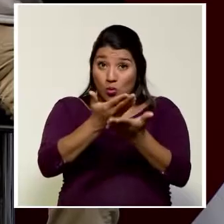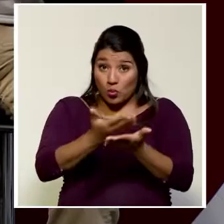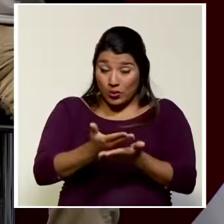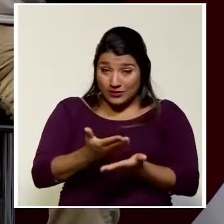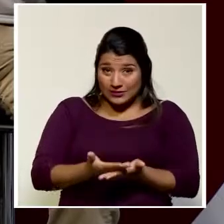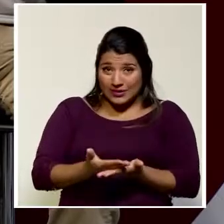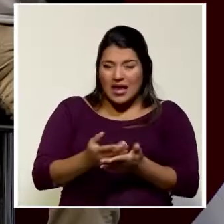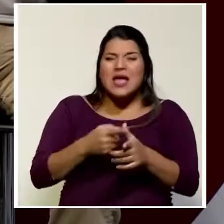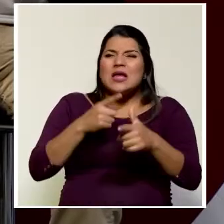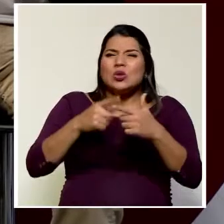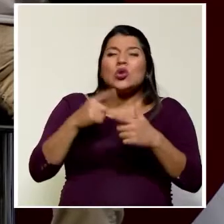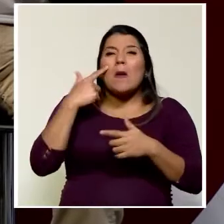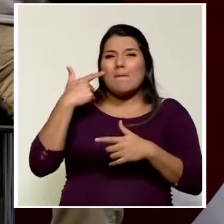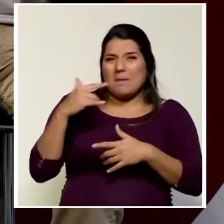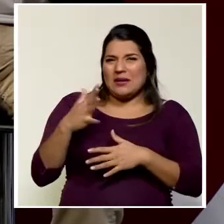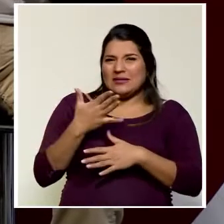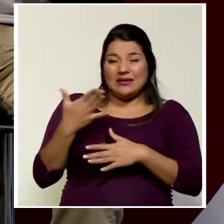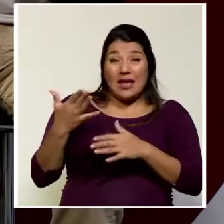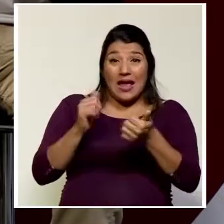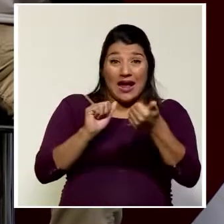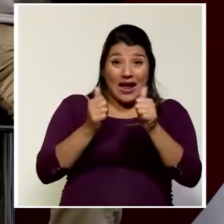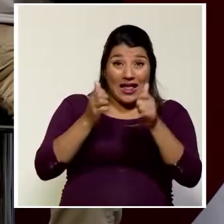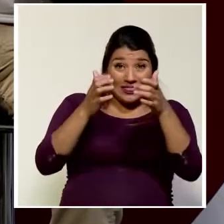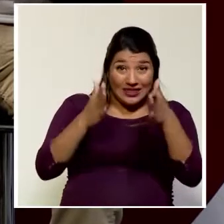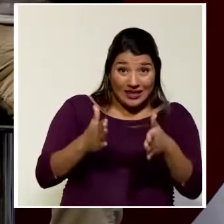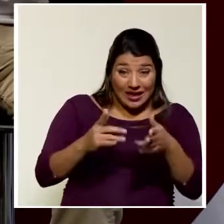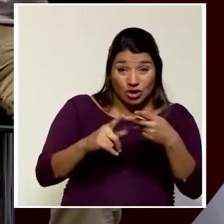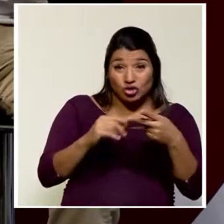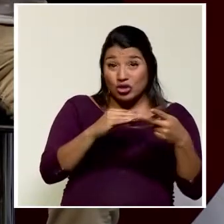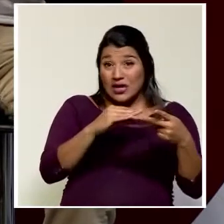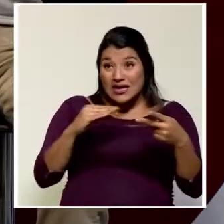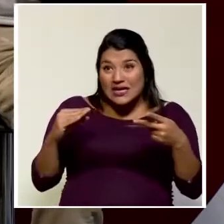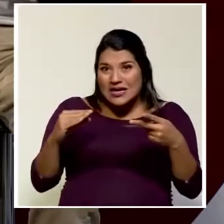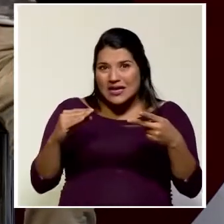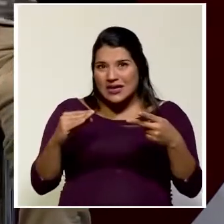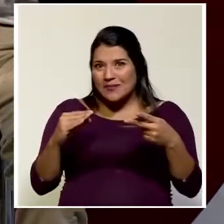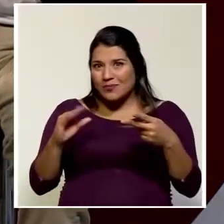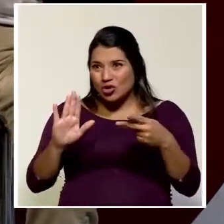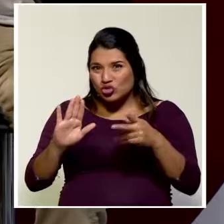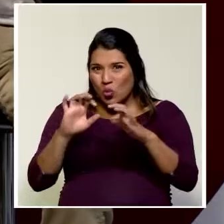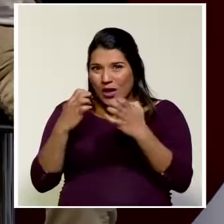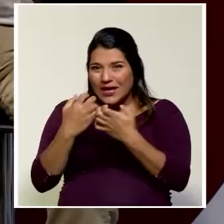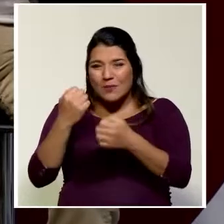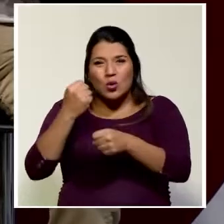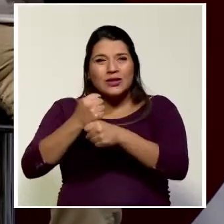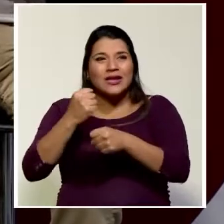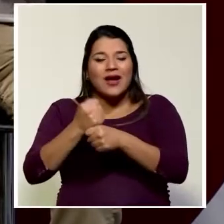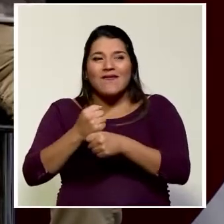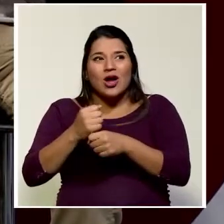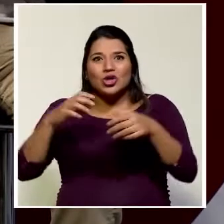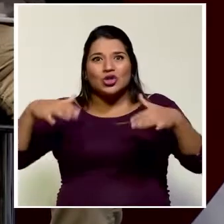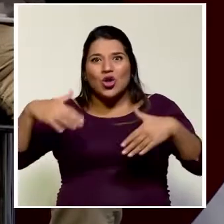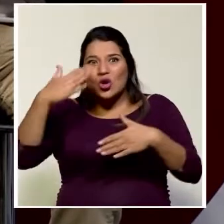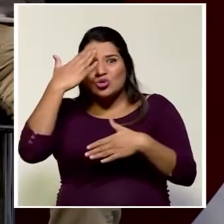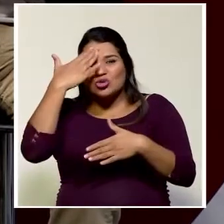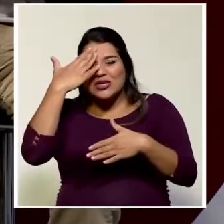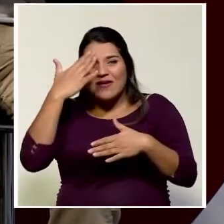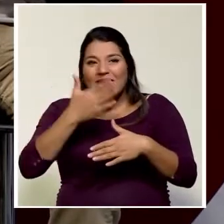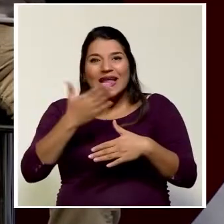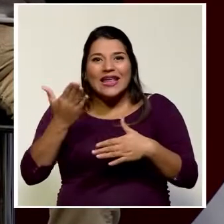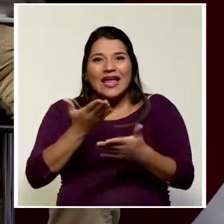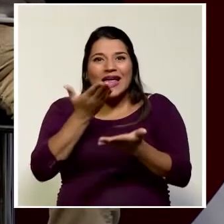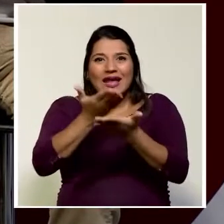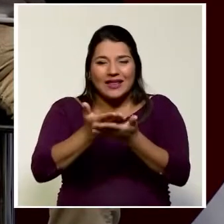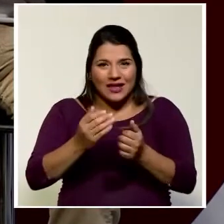revelar que los candidatos y sus estrategas no saben muy bien hacia dónde apuntar, porque los ofrecimientos,